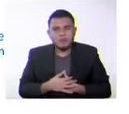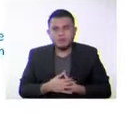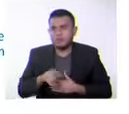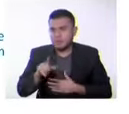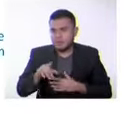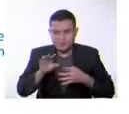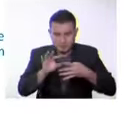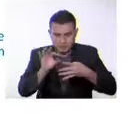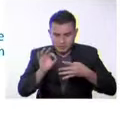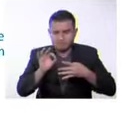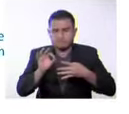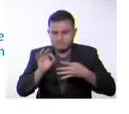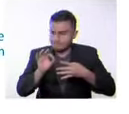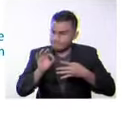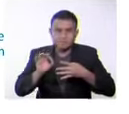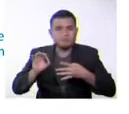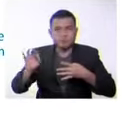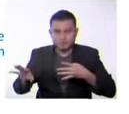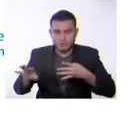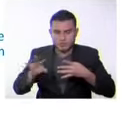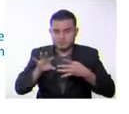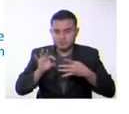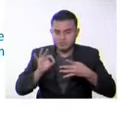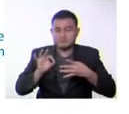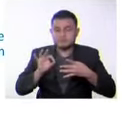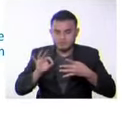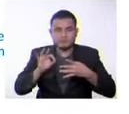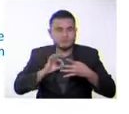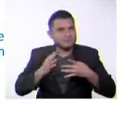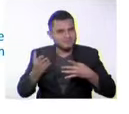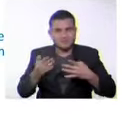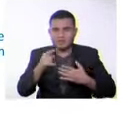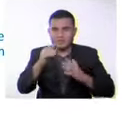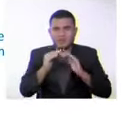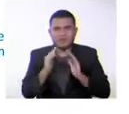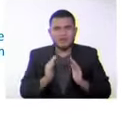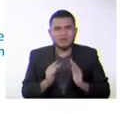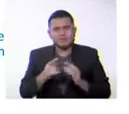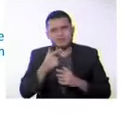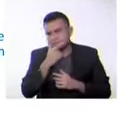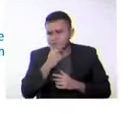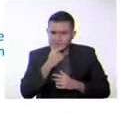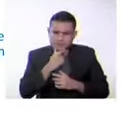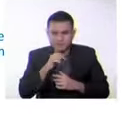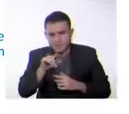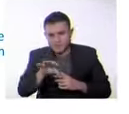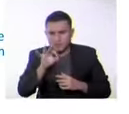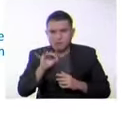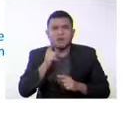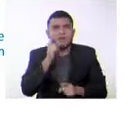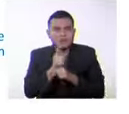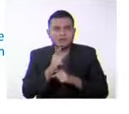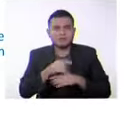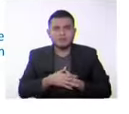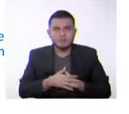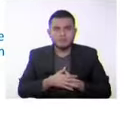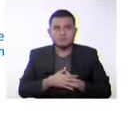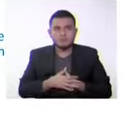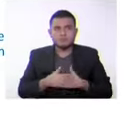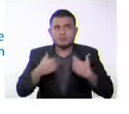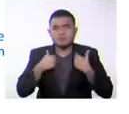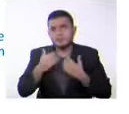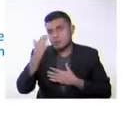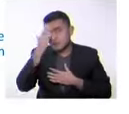descartando estos enunciados para que también en casa usted le apueste cuál es la opción correcta. Así es. Hay que tener en cuenta